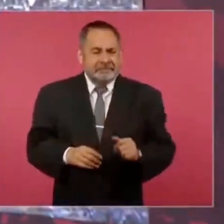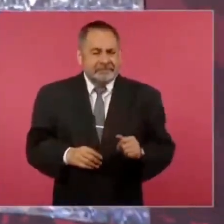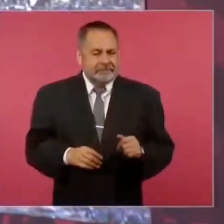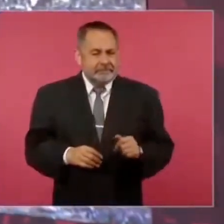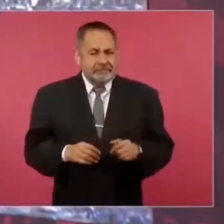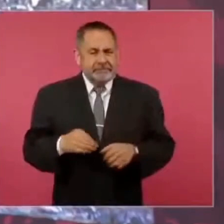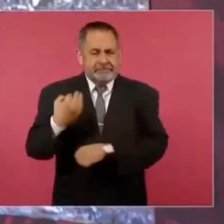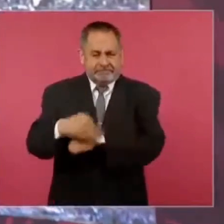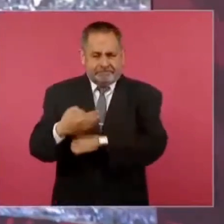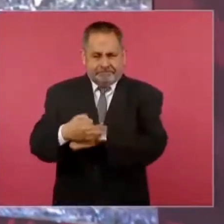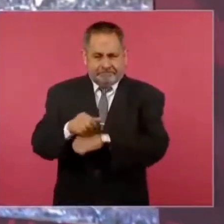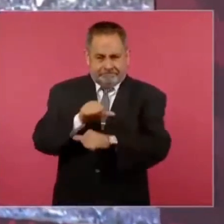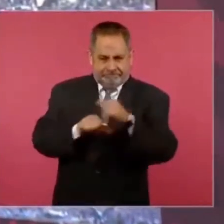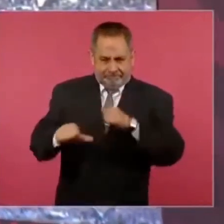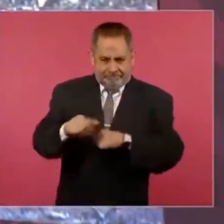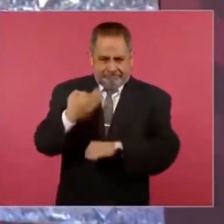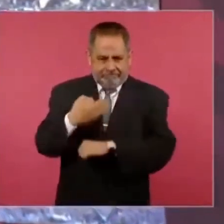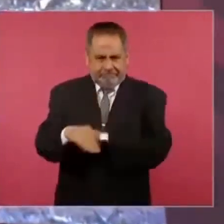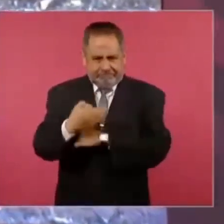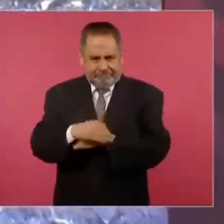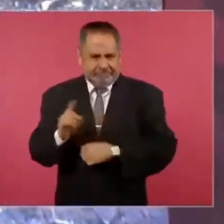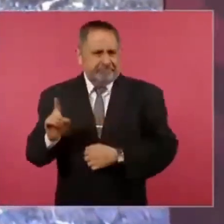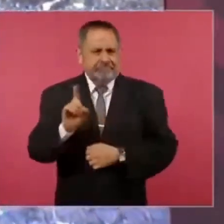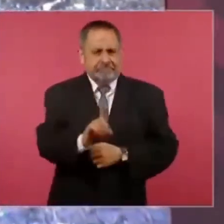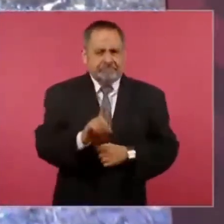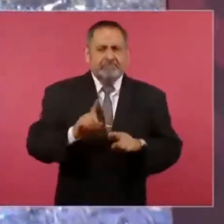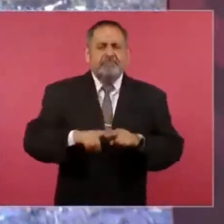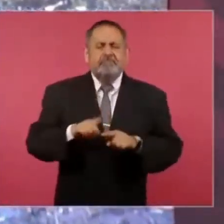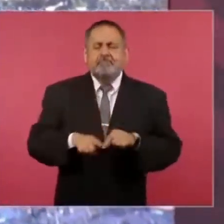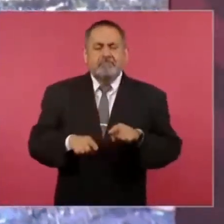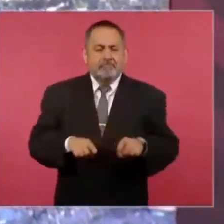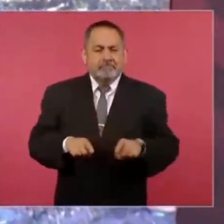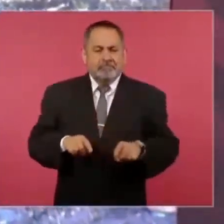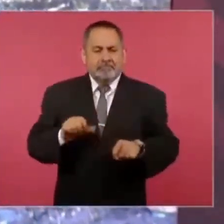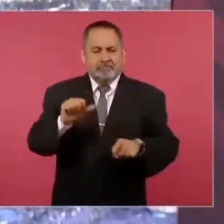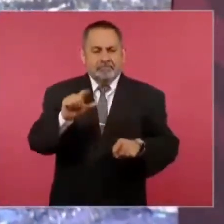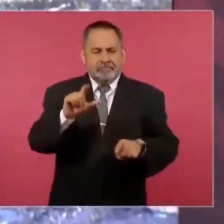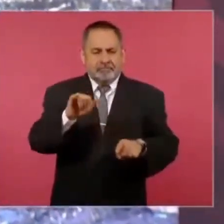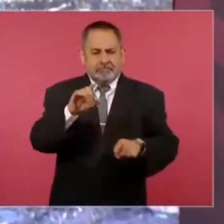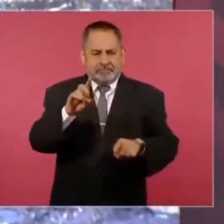interino era Alejandro Encina.